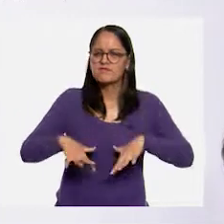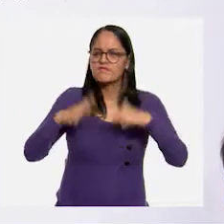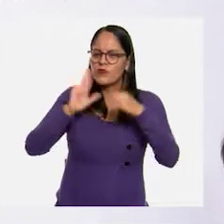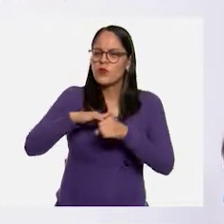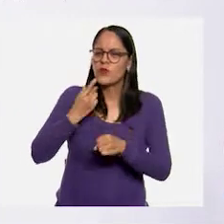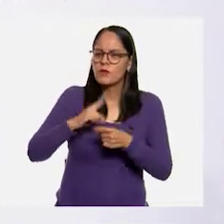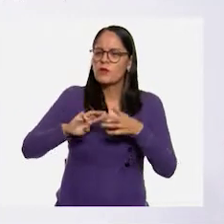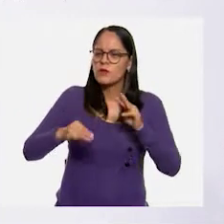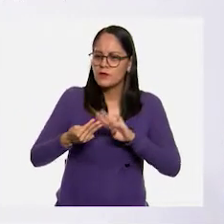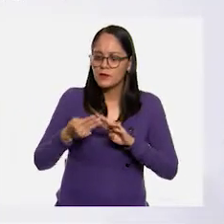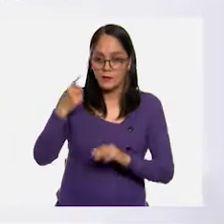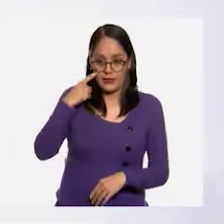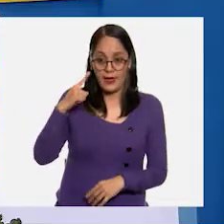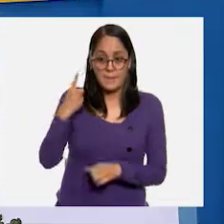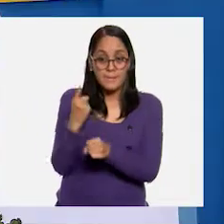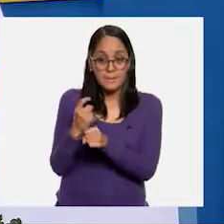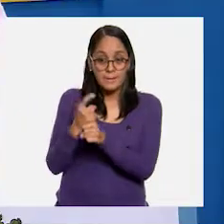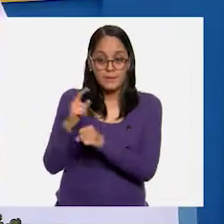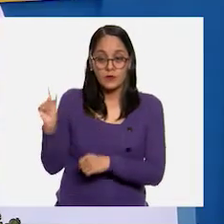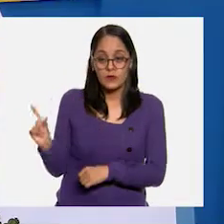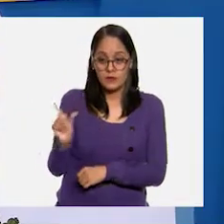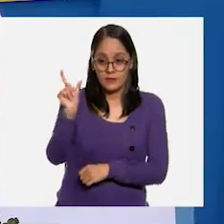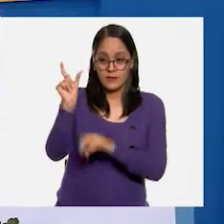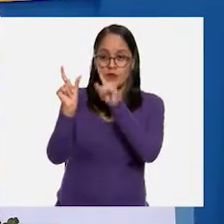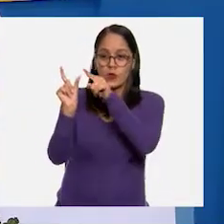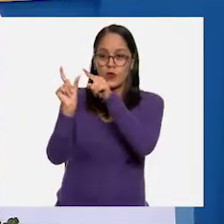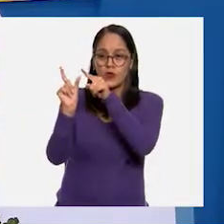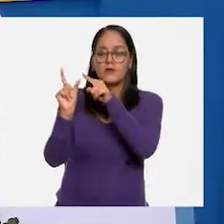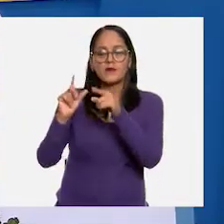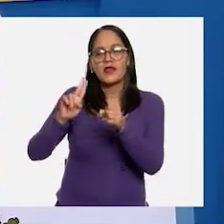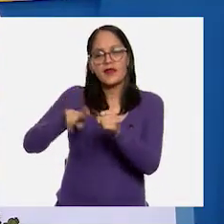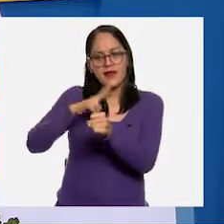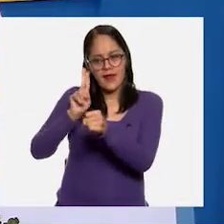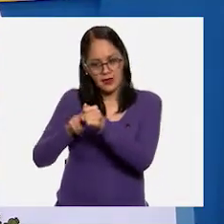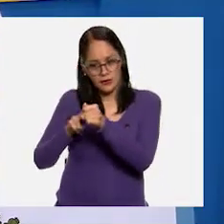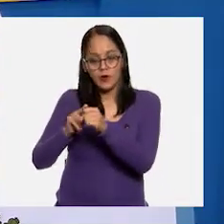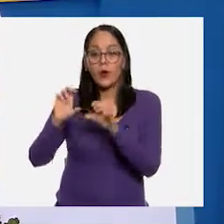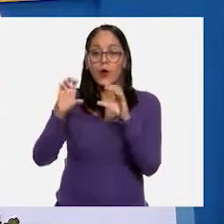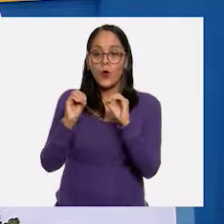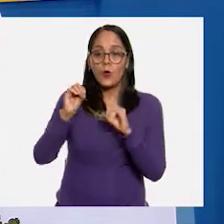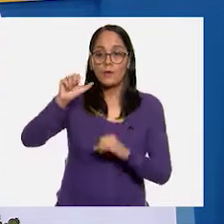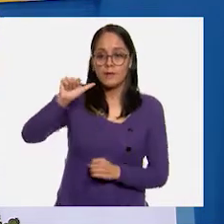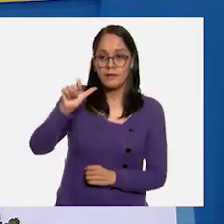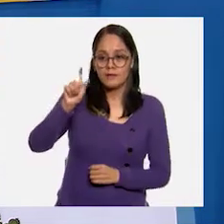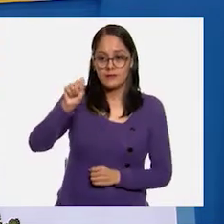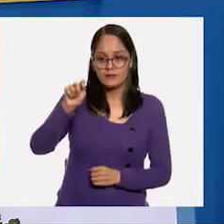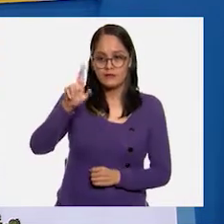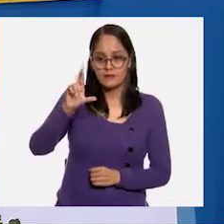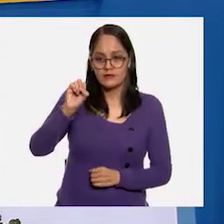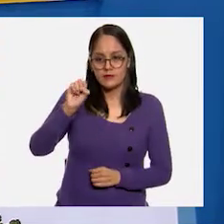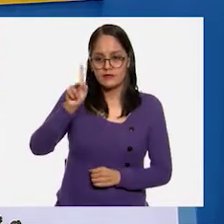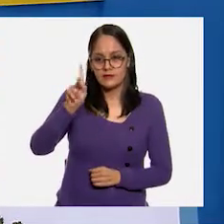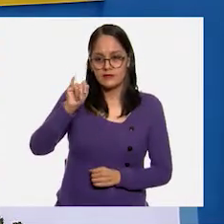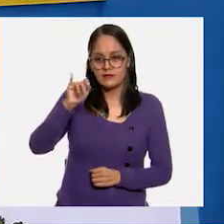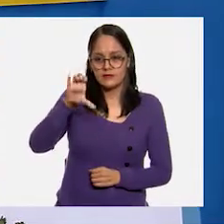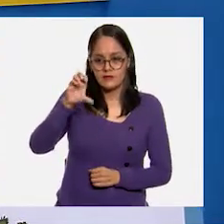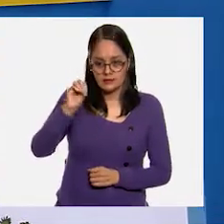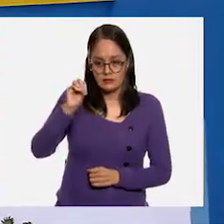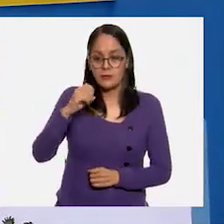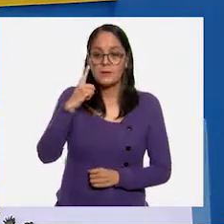estos factores es un fenómeno natural o antrópico extremo. Lo vamos a colocar en nuestro